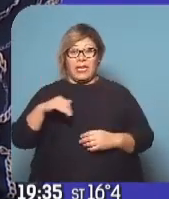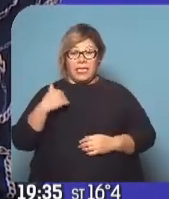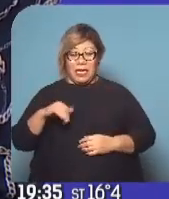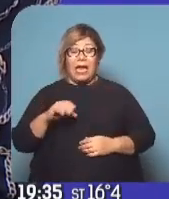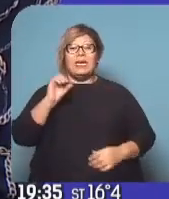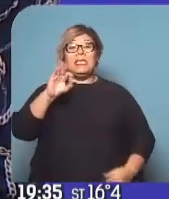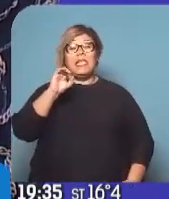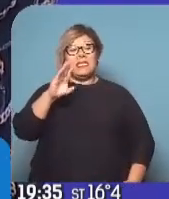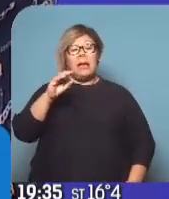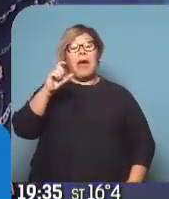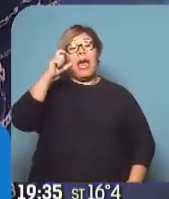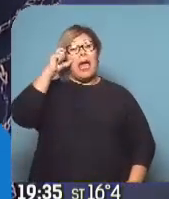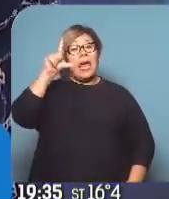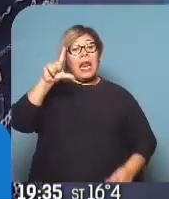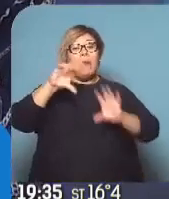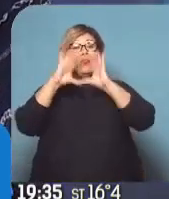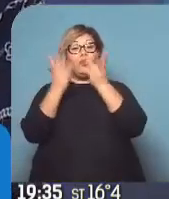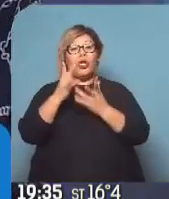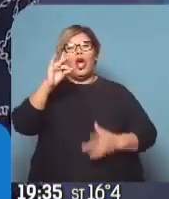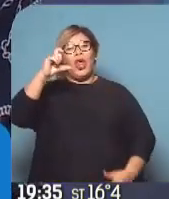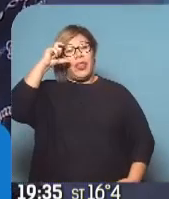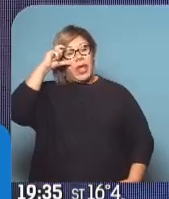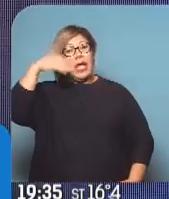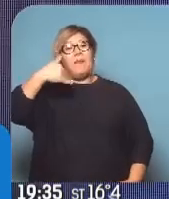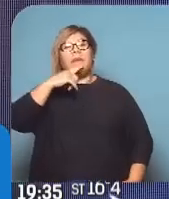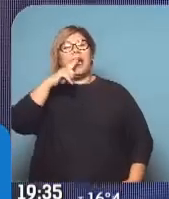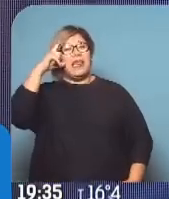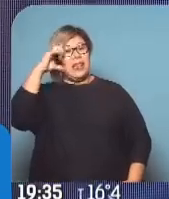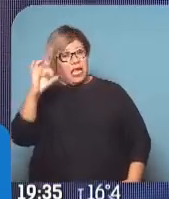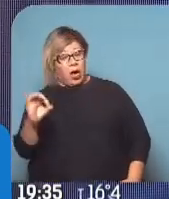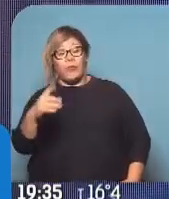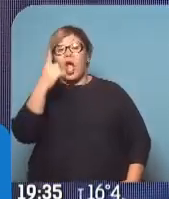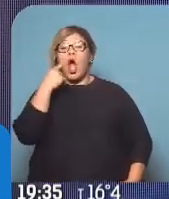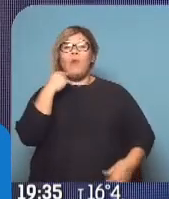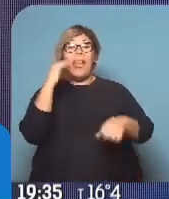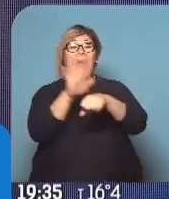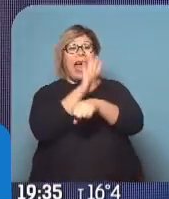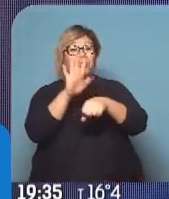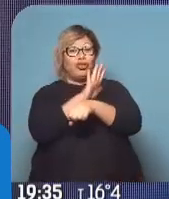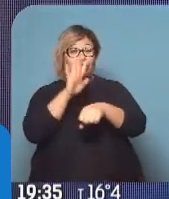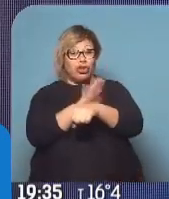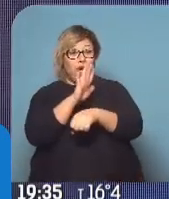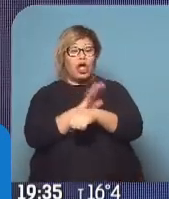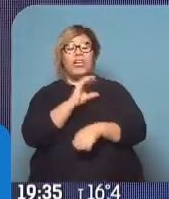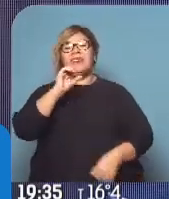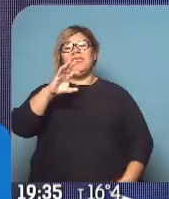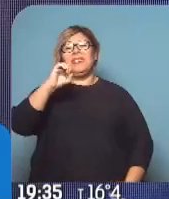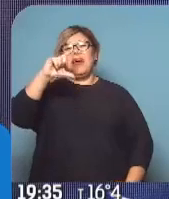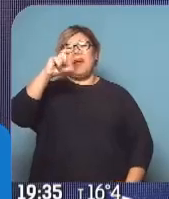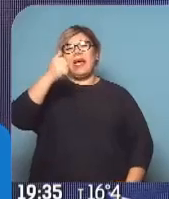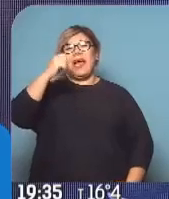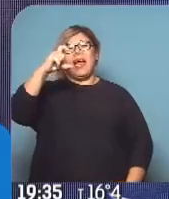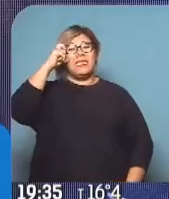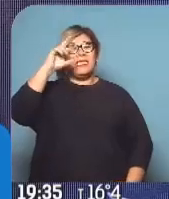noticia porque estamos con uno de los protagonistas medianos cáceres gracias por estar aquí con nosotros en lo que es la previa está por favor gracias a ustedes muy